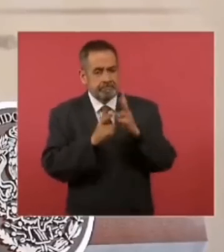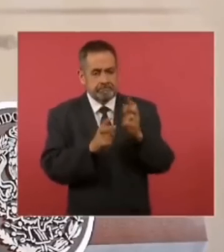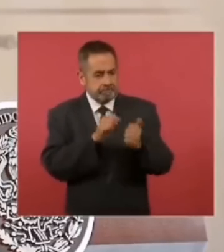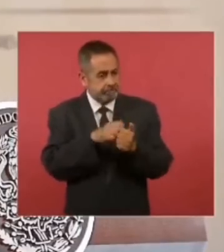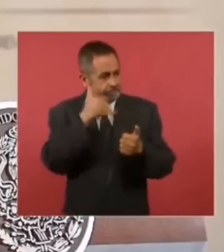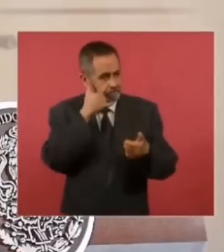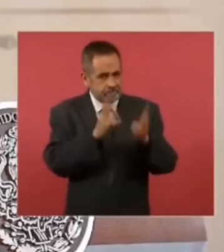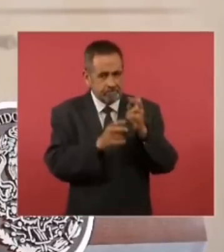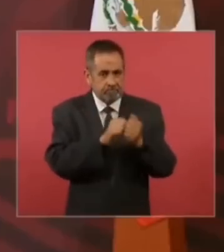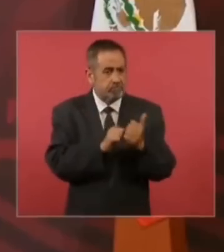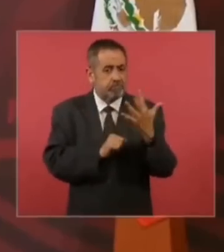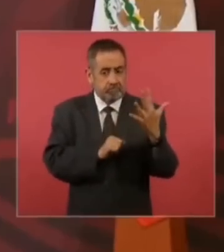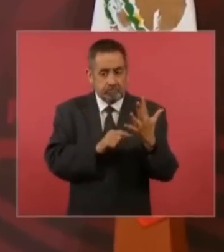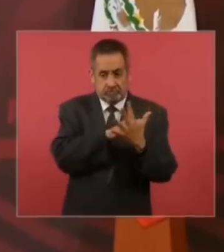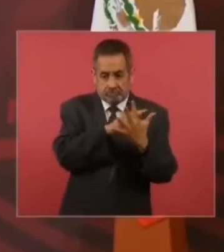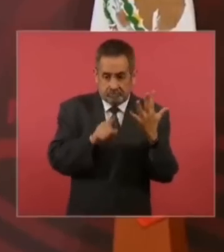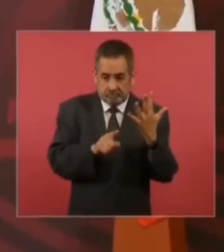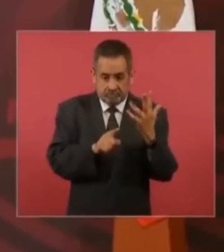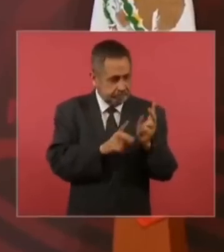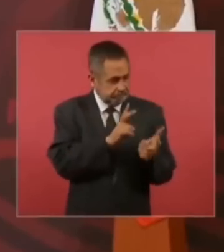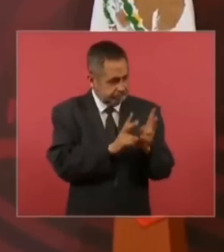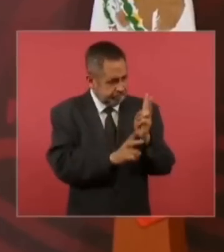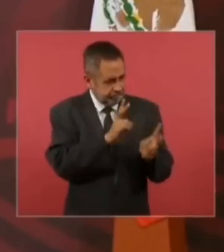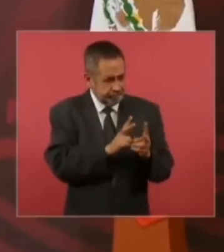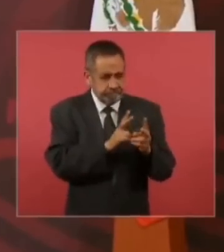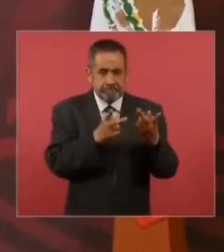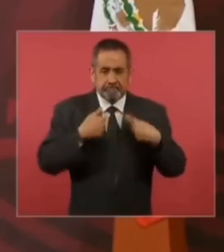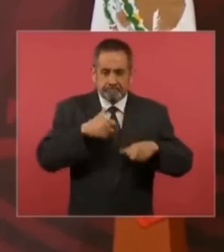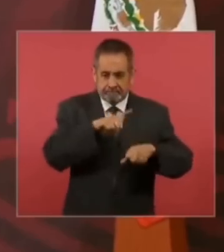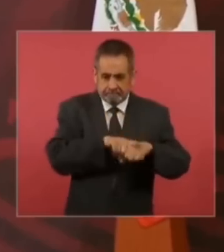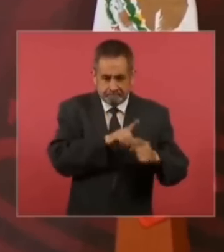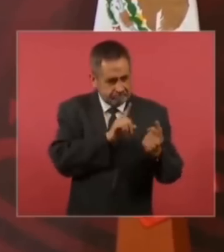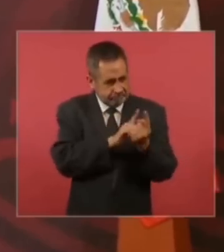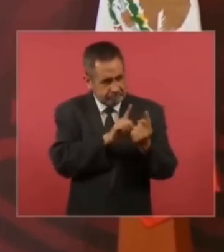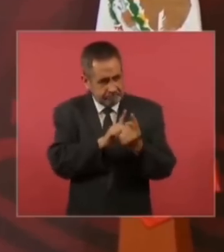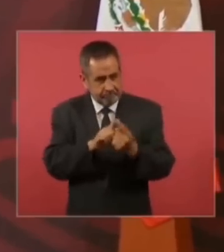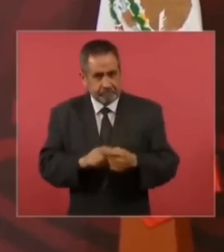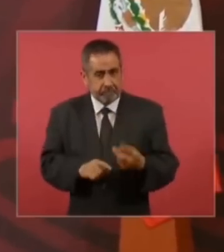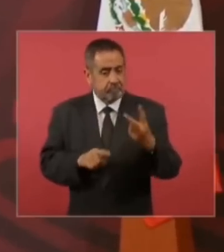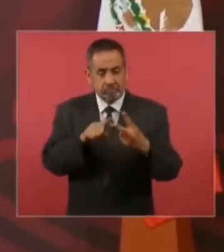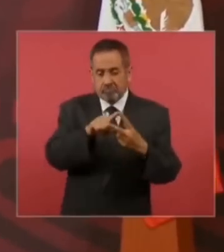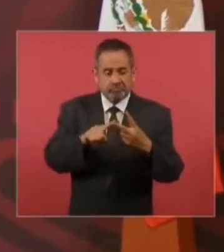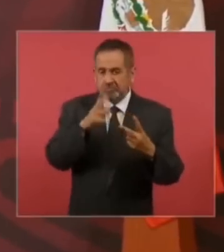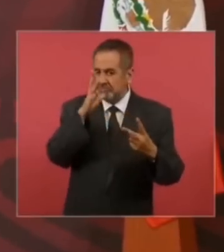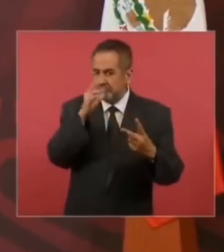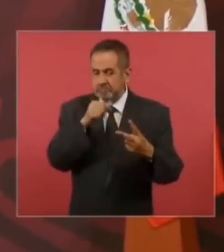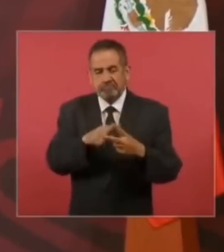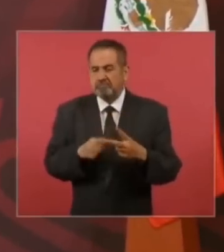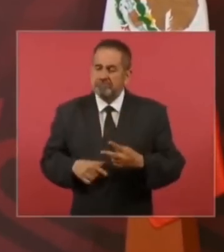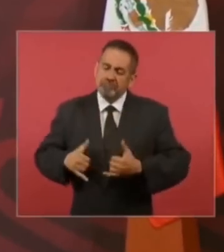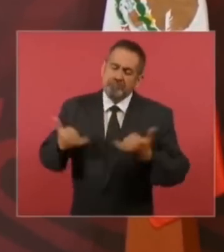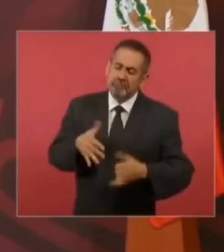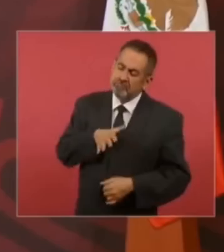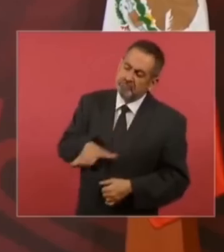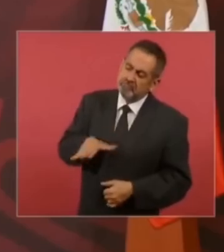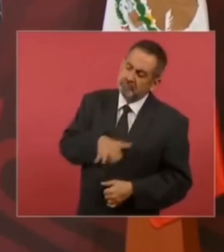Pero ese no era el problema es que si absolvían de pagar esos 63 millones de pesos, de 163